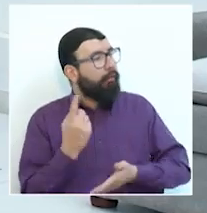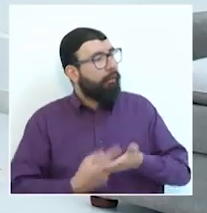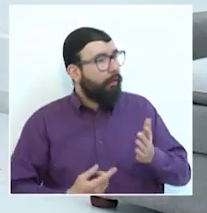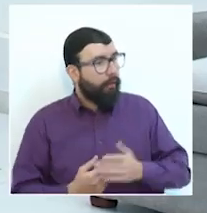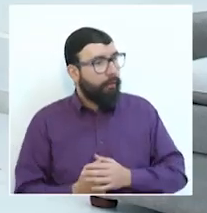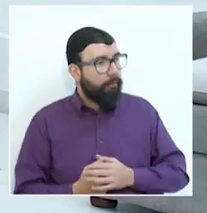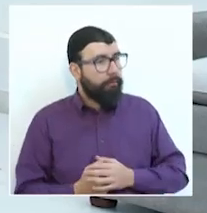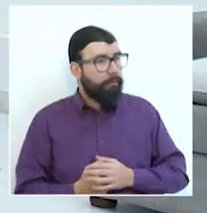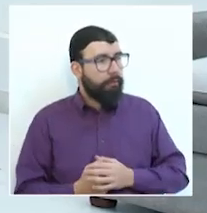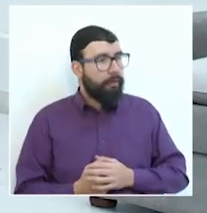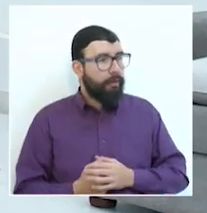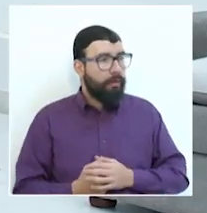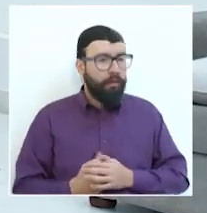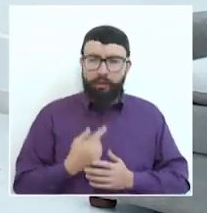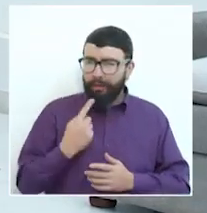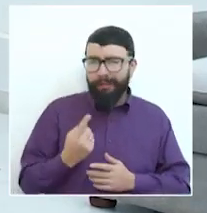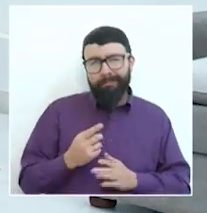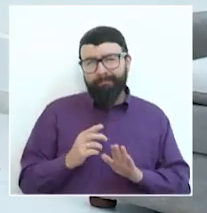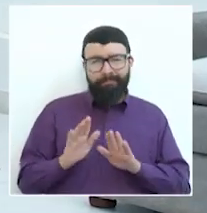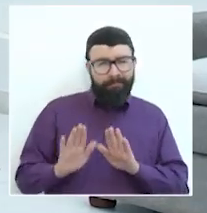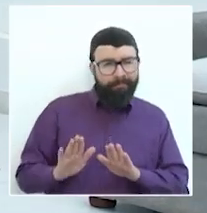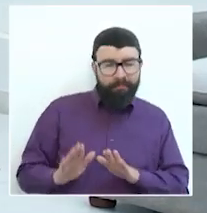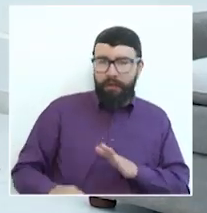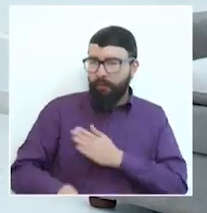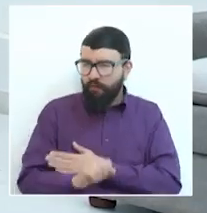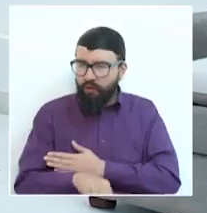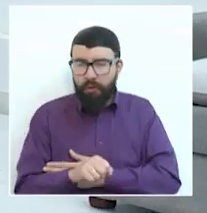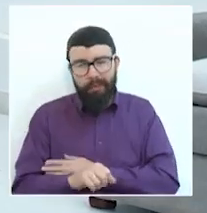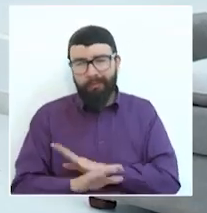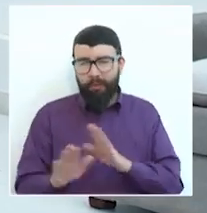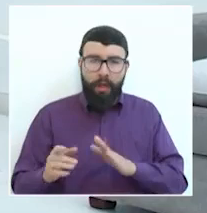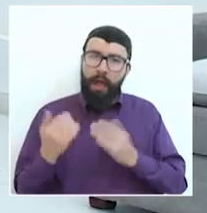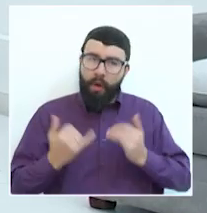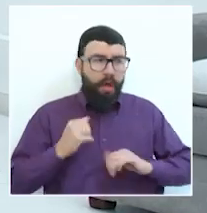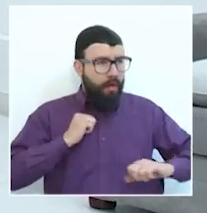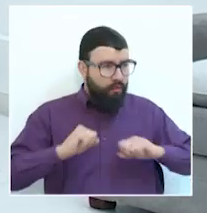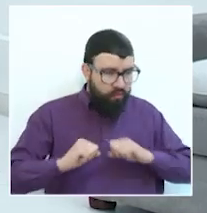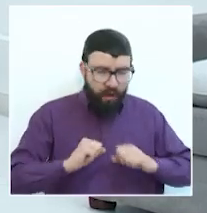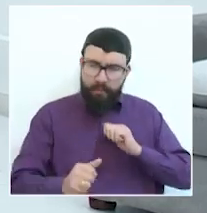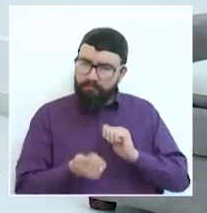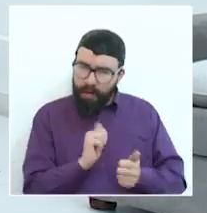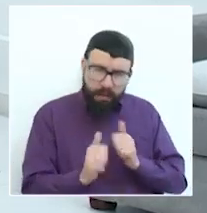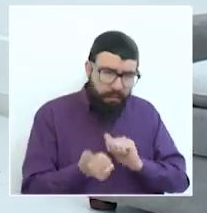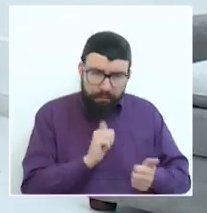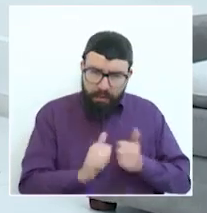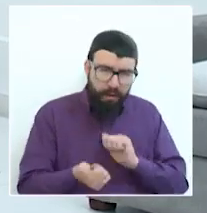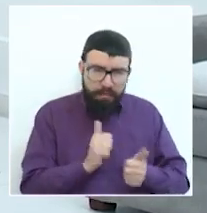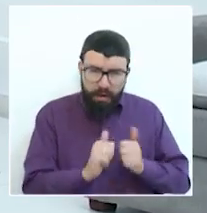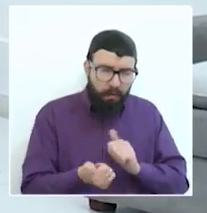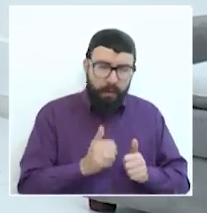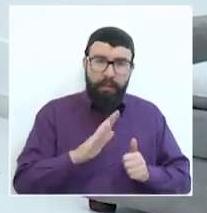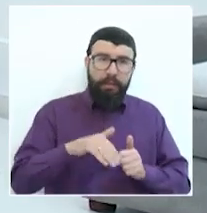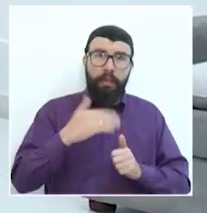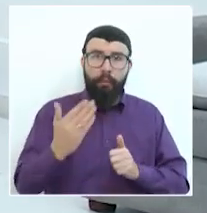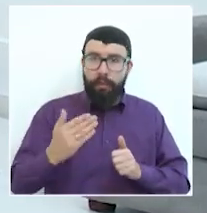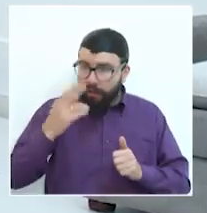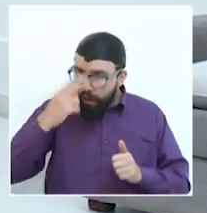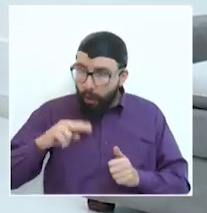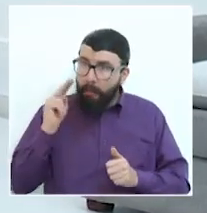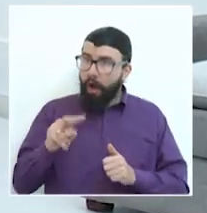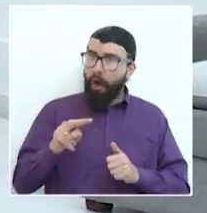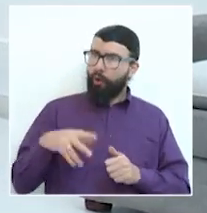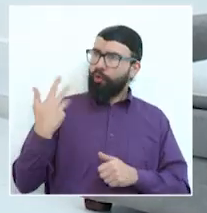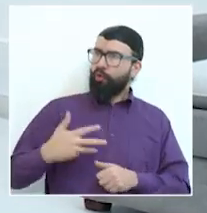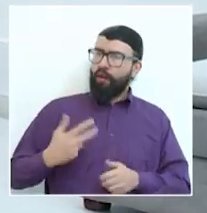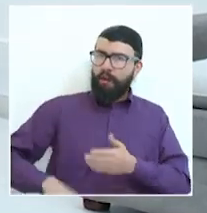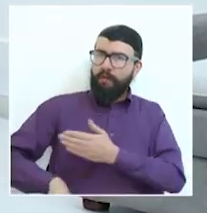Por ahora no. Por ahora vamos a entrenar, a condicionarnos un tiempito para que después pueda sorprender al hijo jugando fútbol